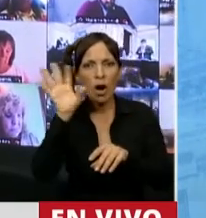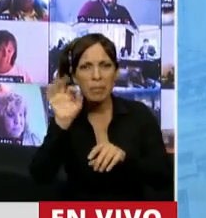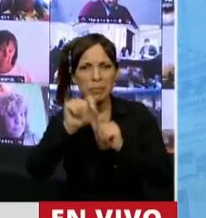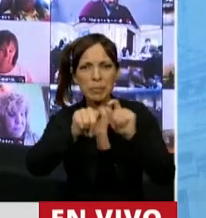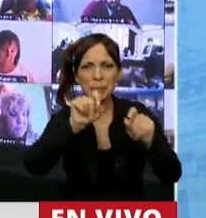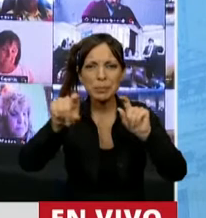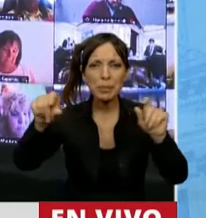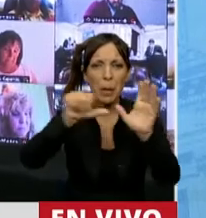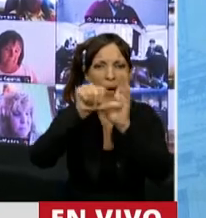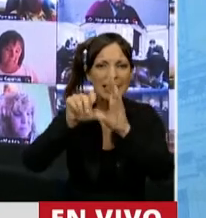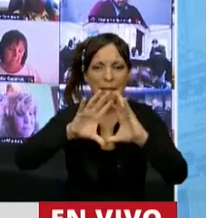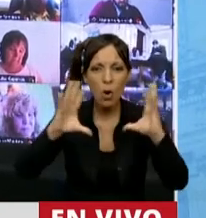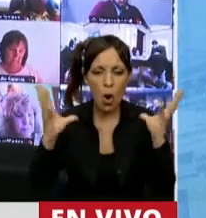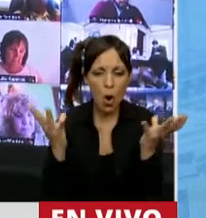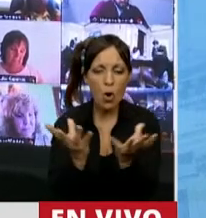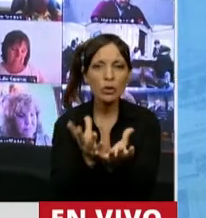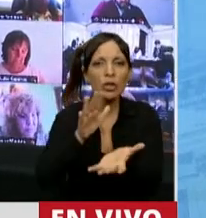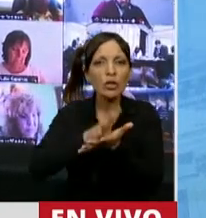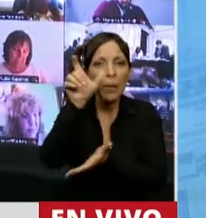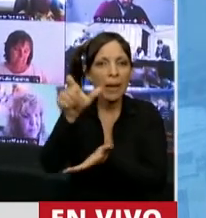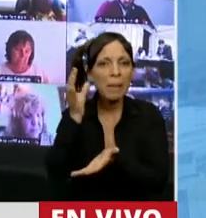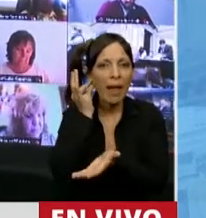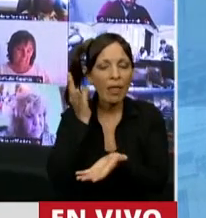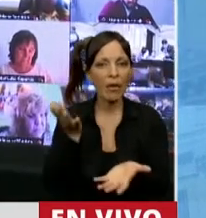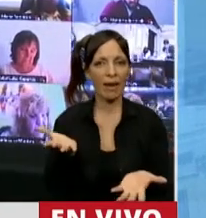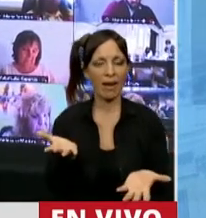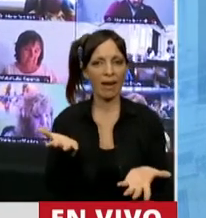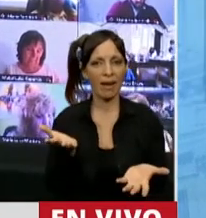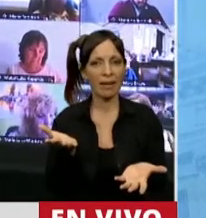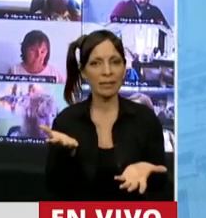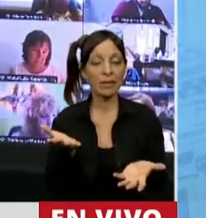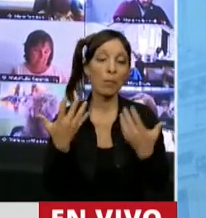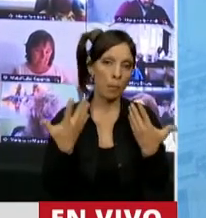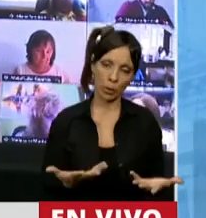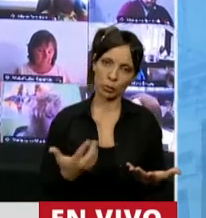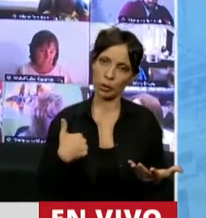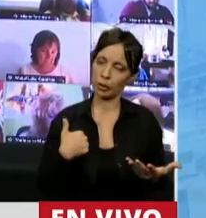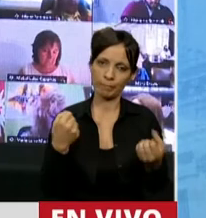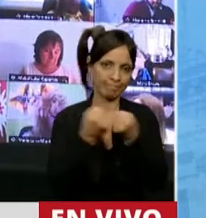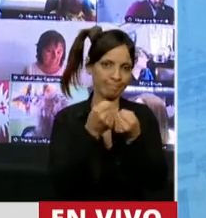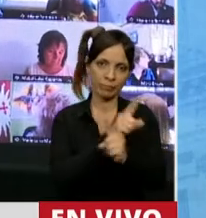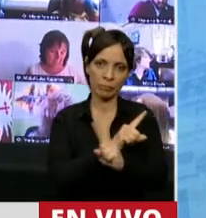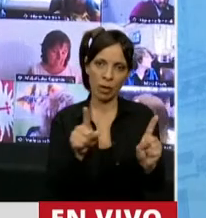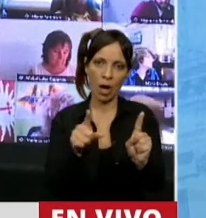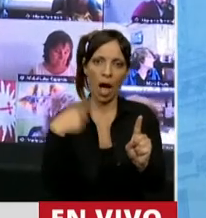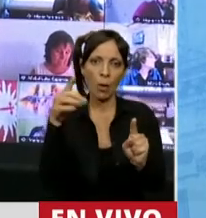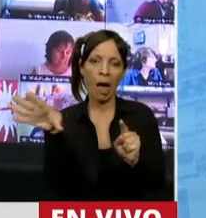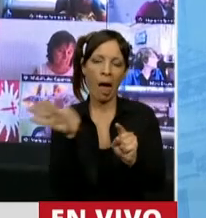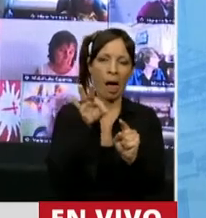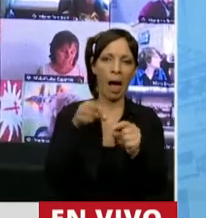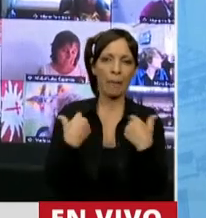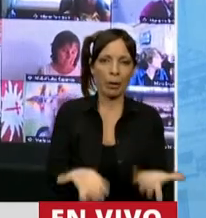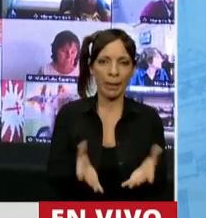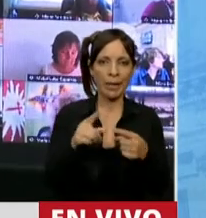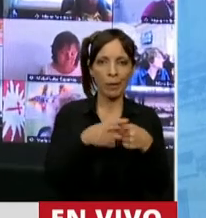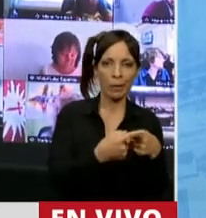mundo de Diego Armando Maradona. Por supuesto, no comparto ninguna de los intentos de politización de